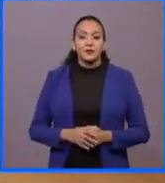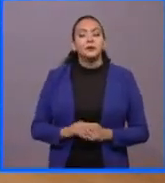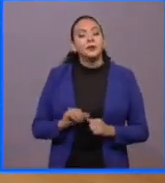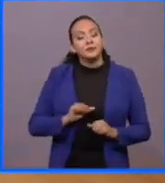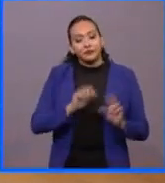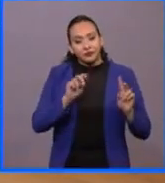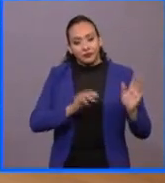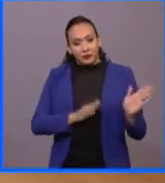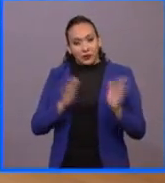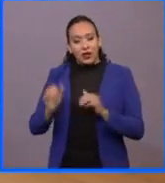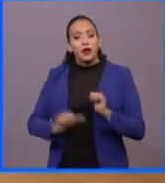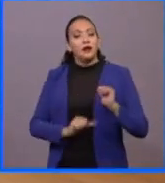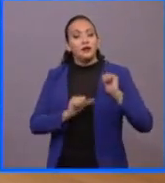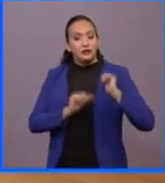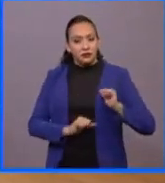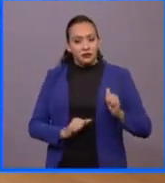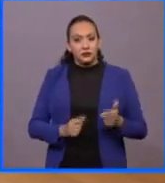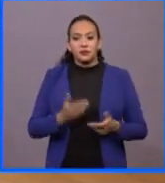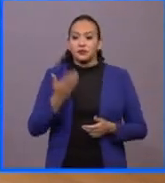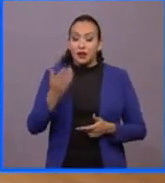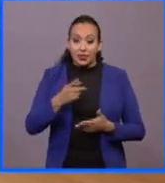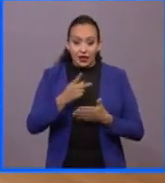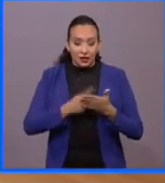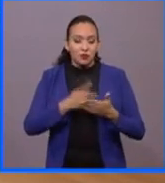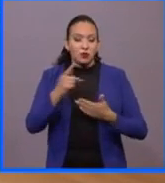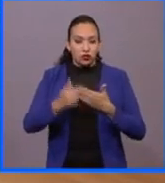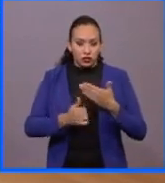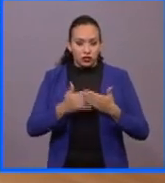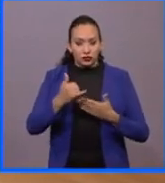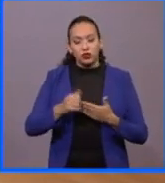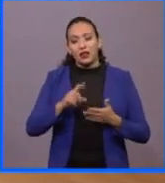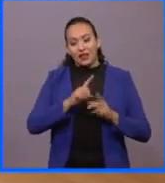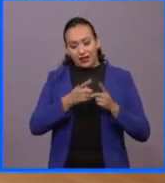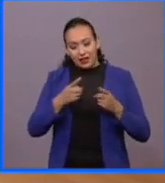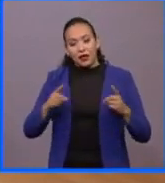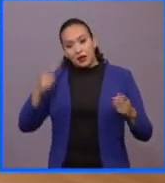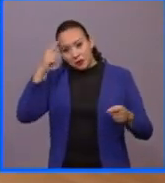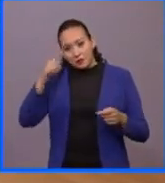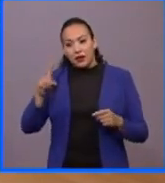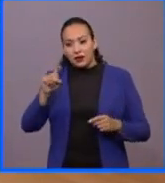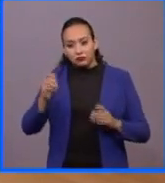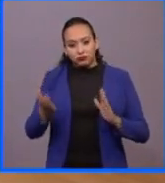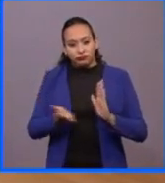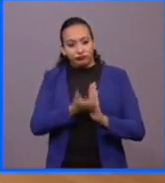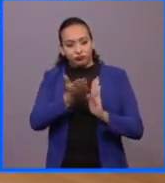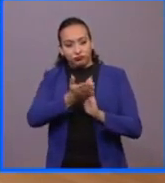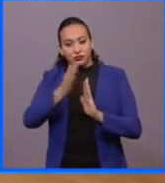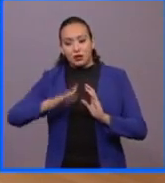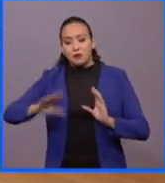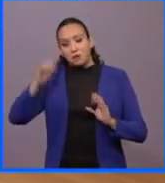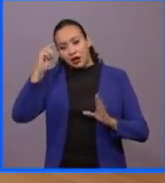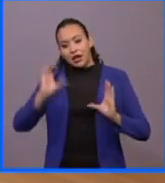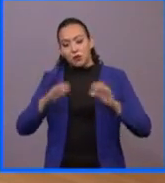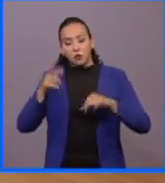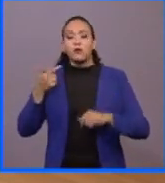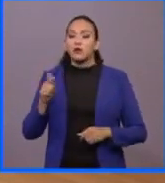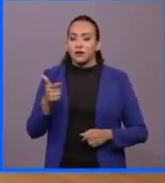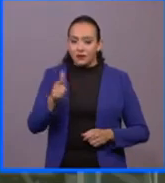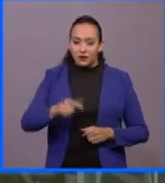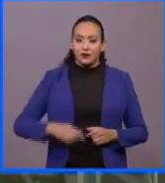tema, autoridades ordenaron el desarrollo de un proyecto para garantizar el abasto de agua potable en una comunidad de